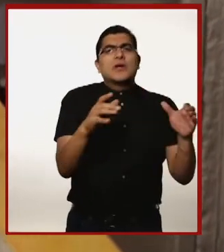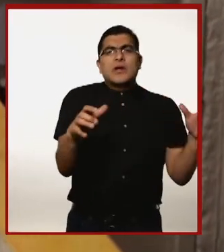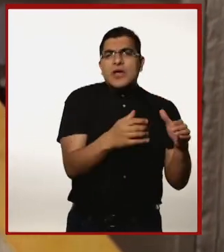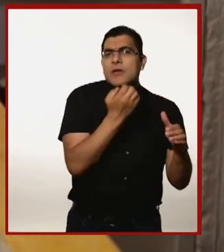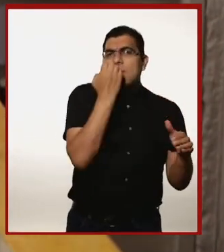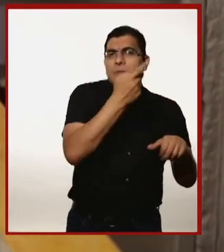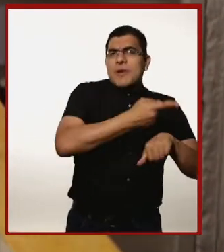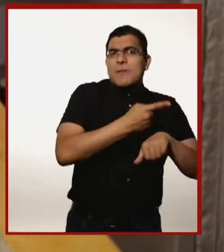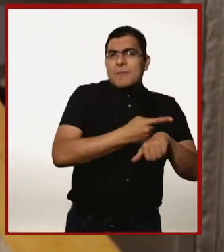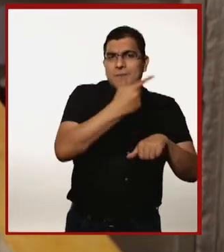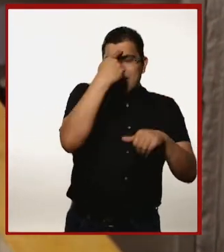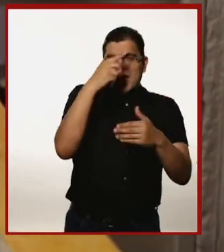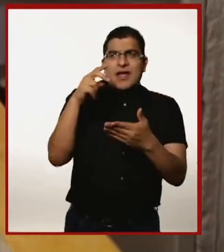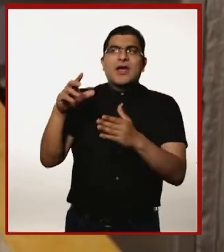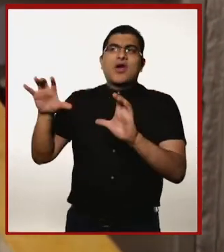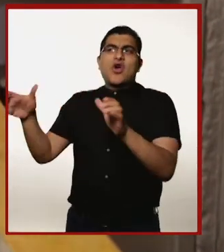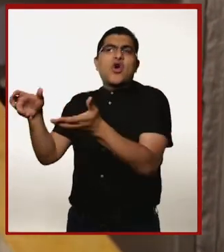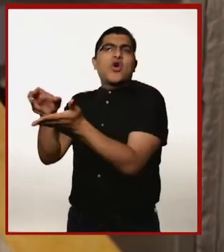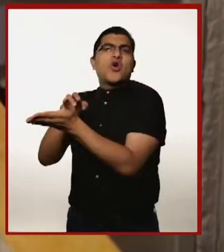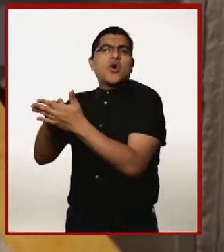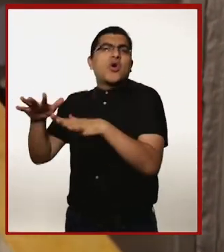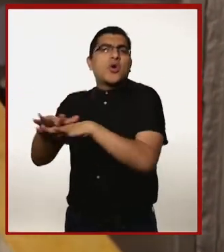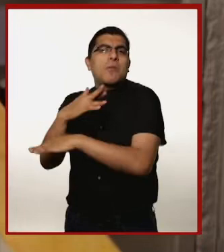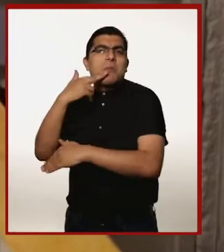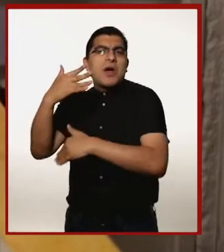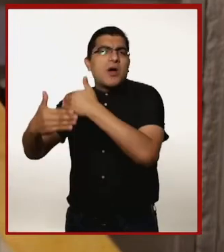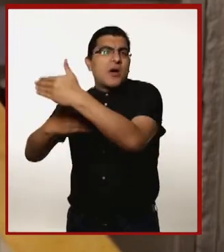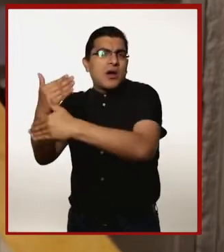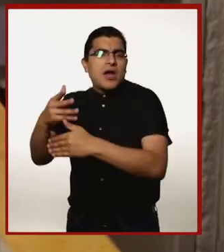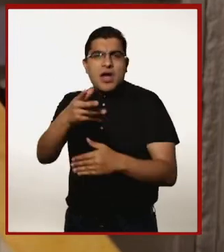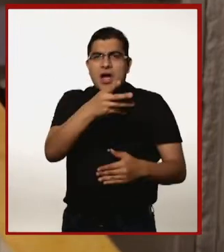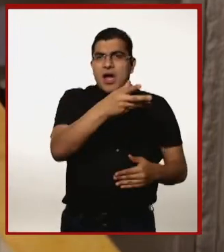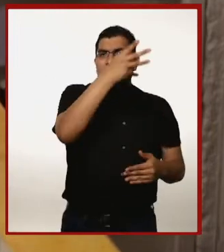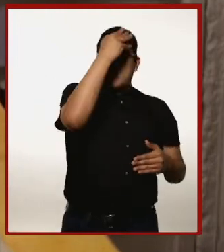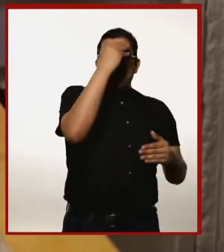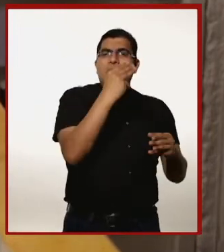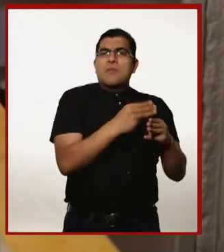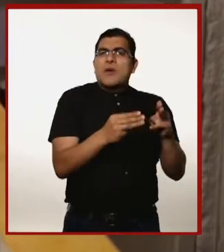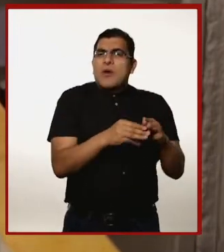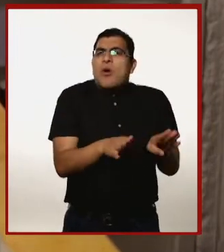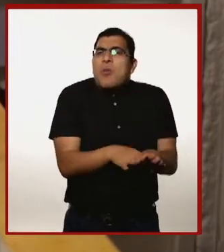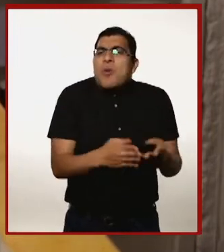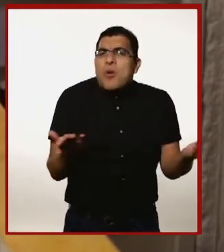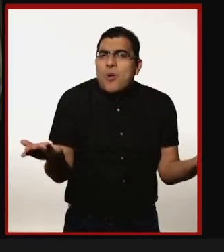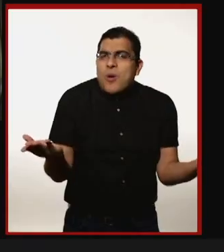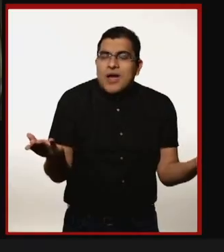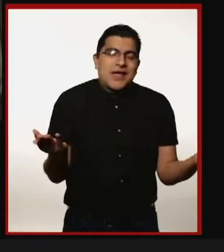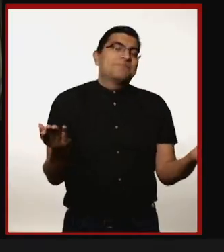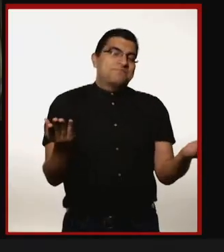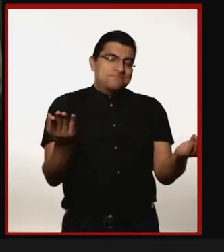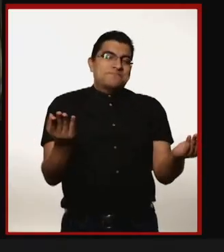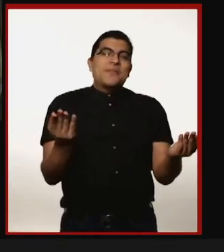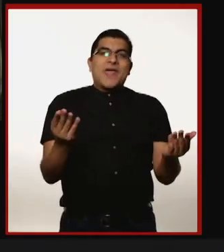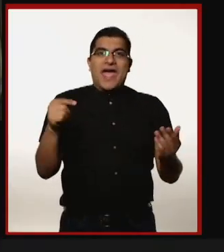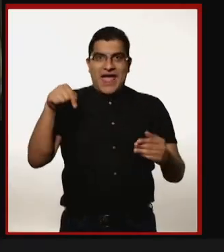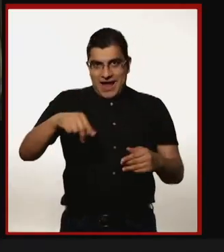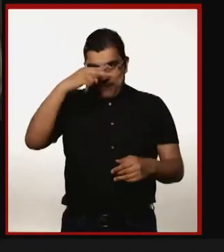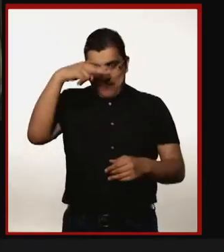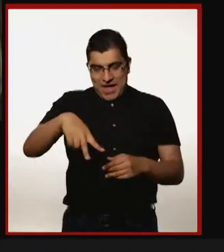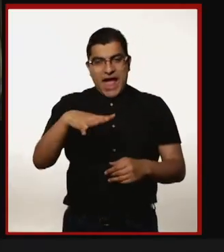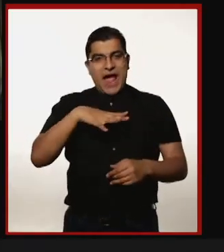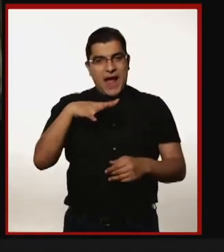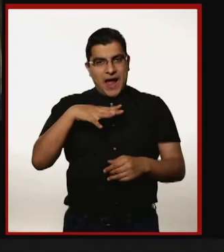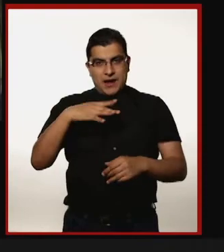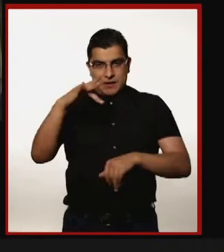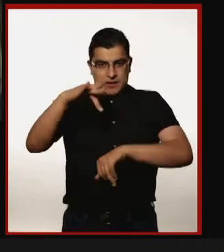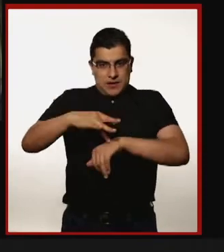pueden realizar desde la escuela preparatoria para mejorar la propia comunidad y aprender sobre las asignaturas al mismo tiempo? Bueno, tenemos también acá